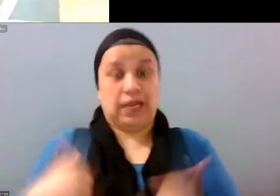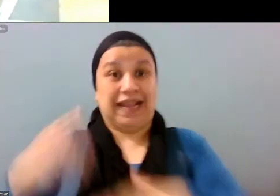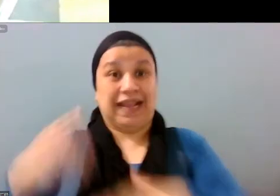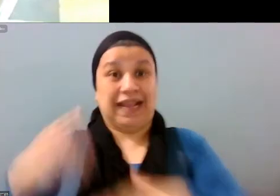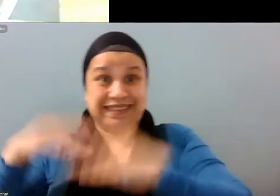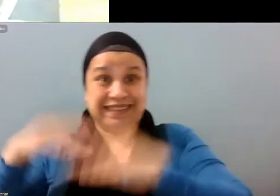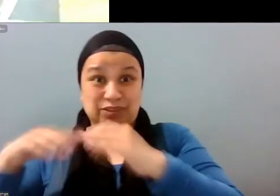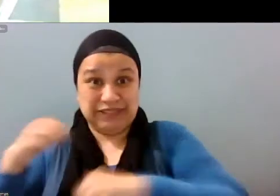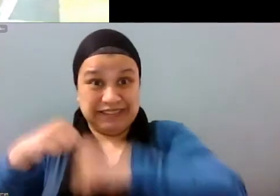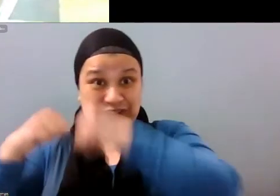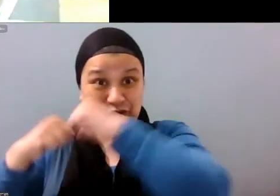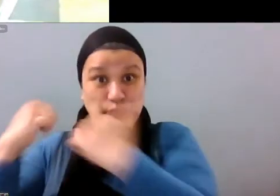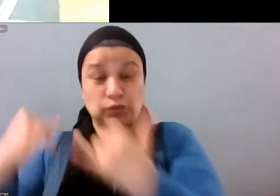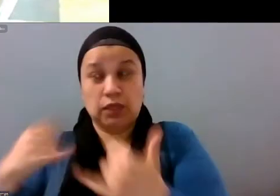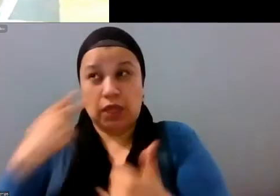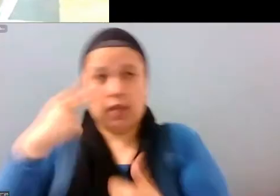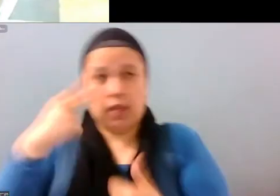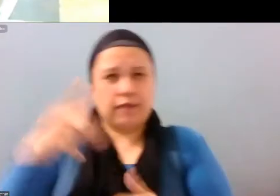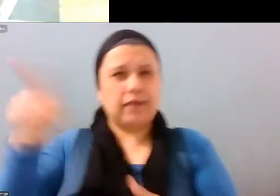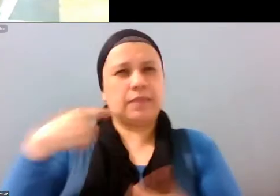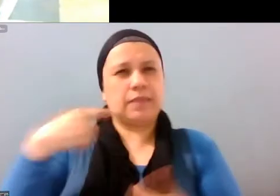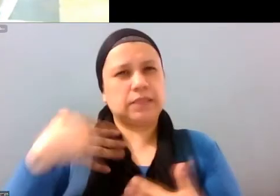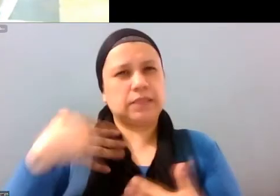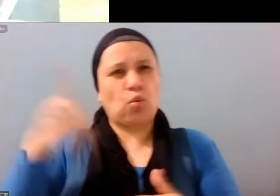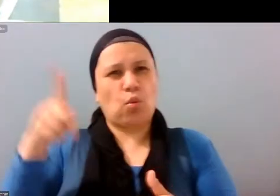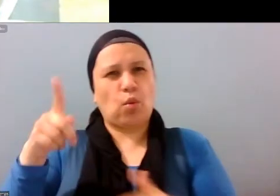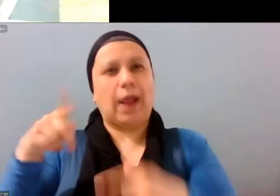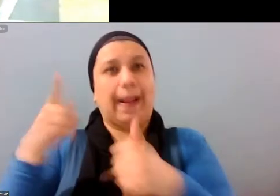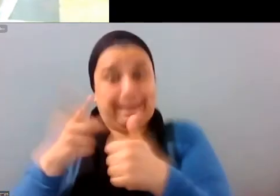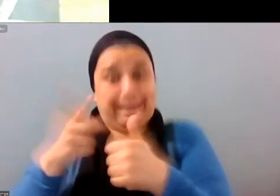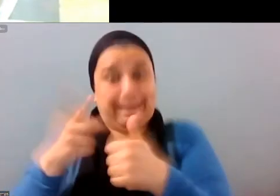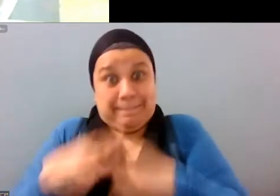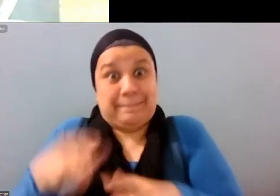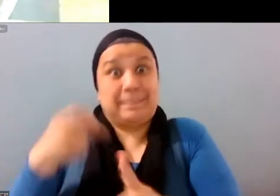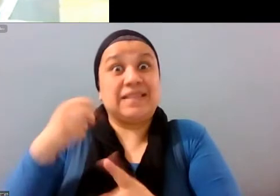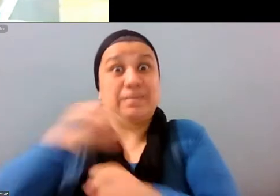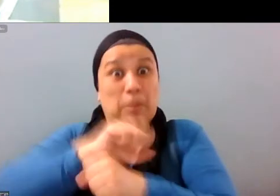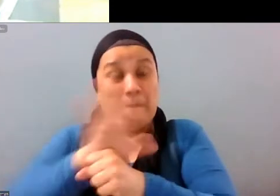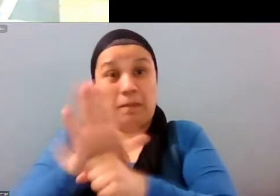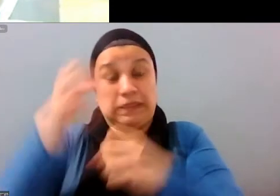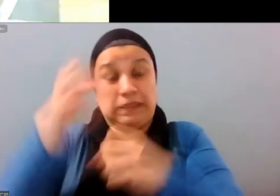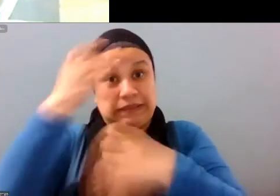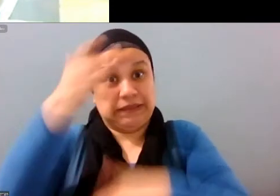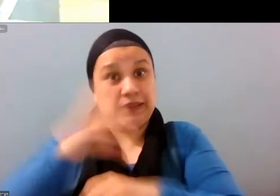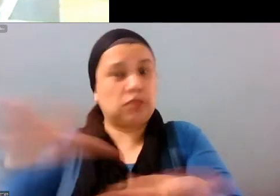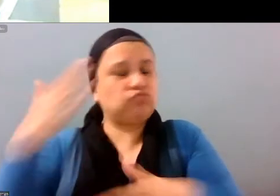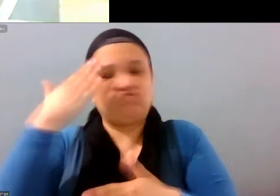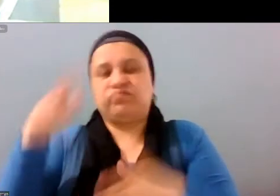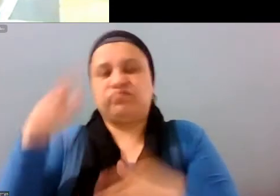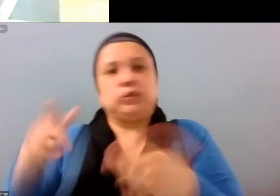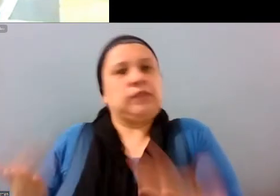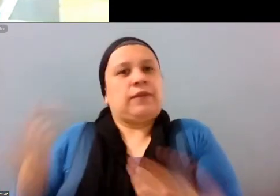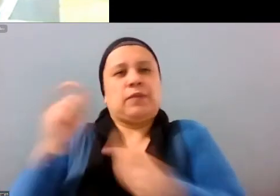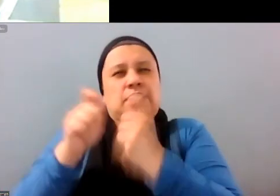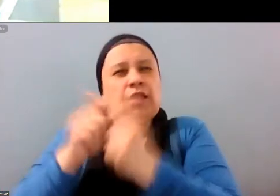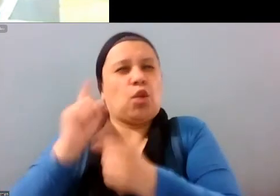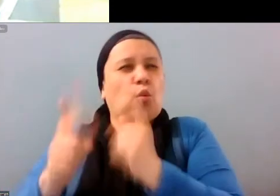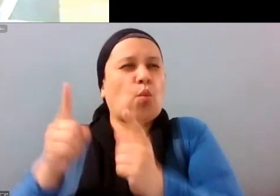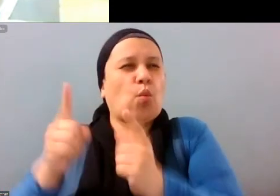nos encontramos un primer ya es muy importante al inicio de la pandemia y es que no conocíamos con exactitud y con detalle las condiciones de